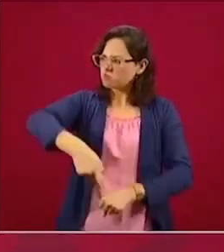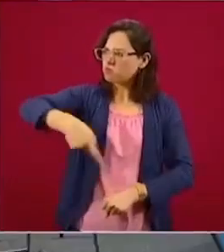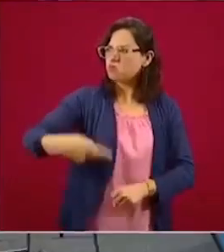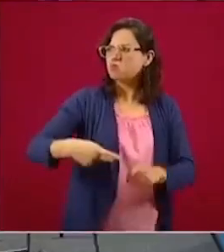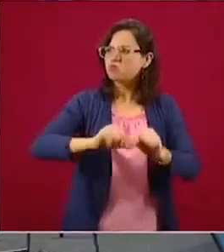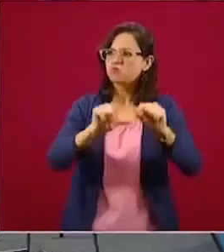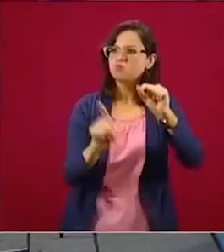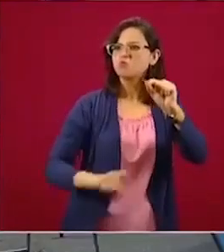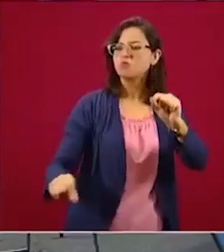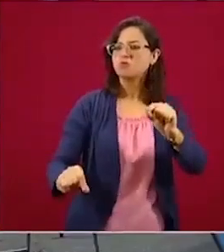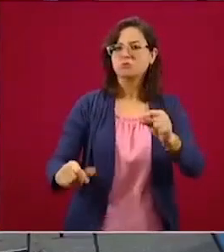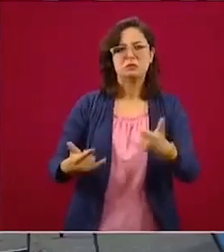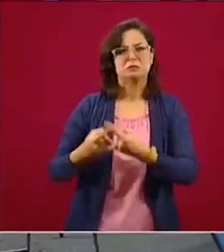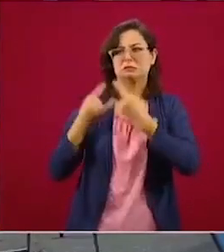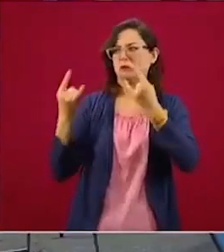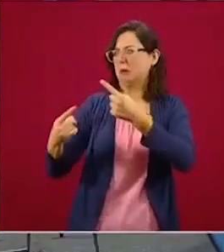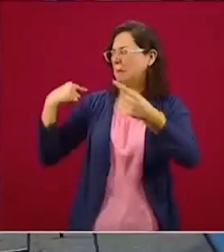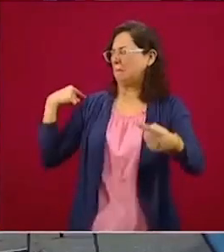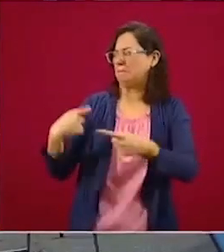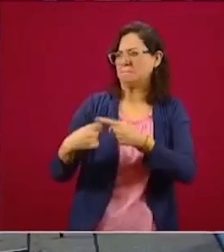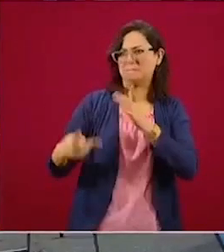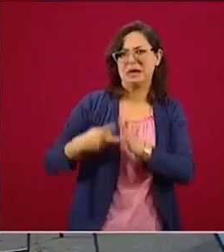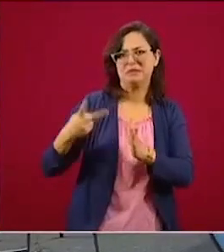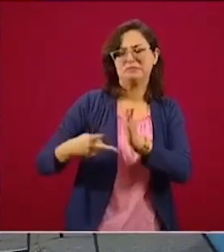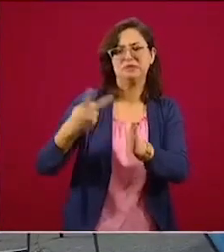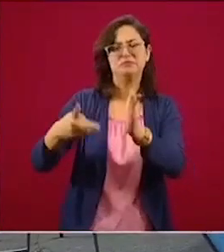al ejército a la marina